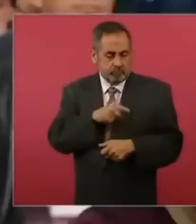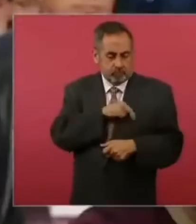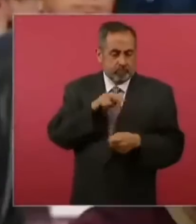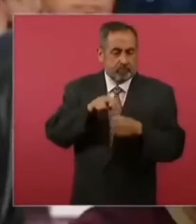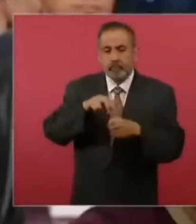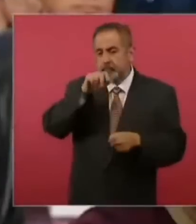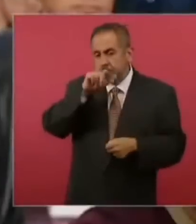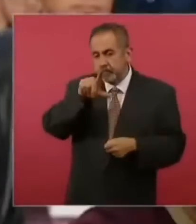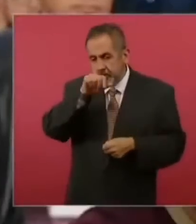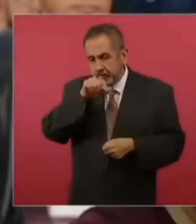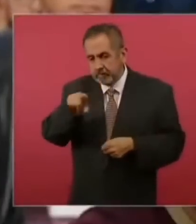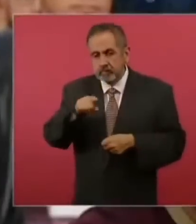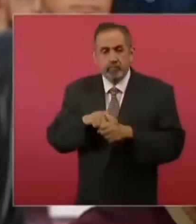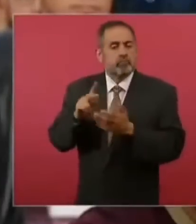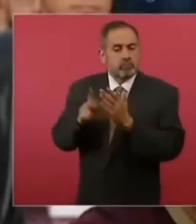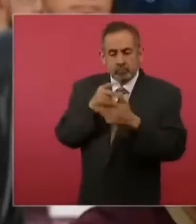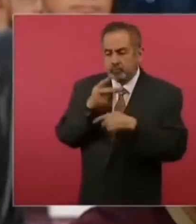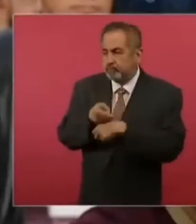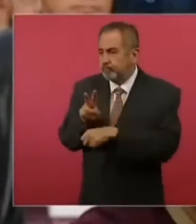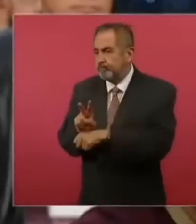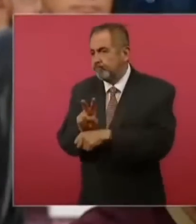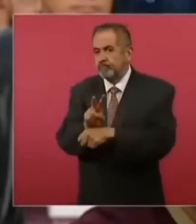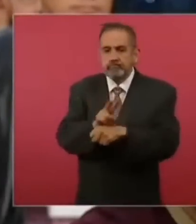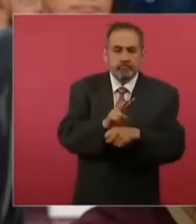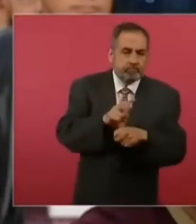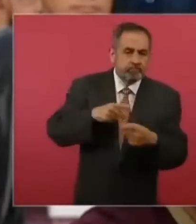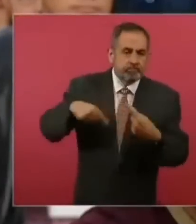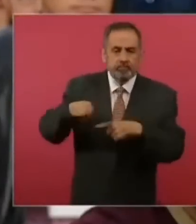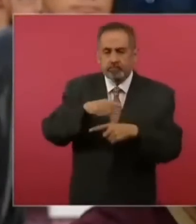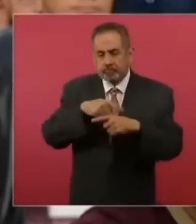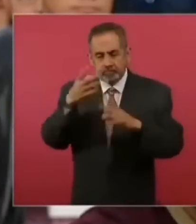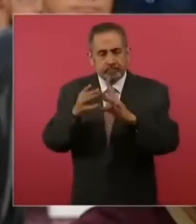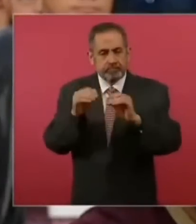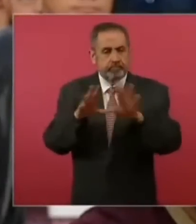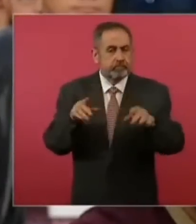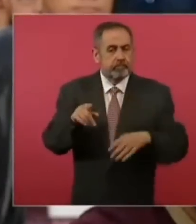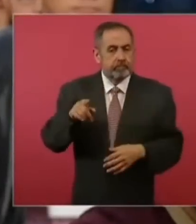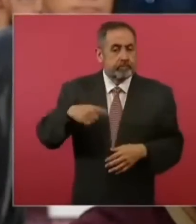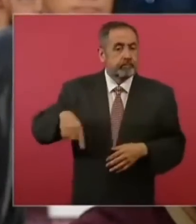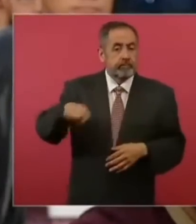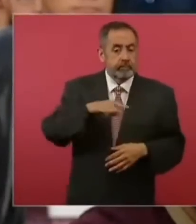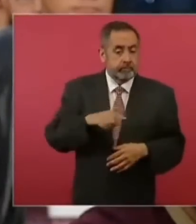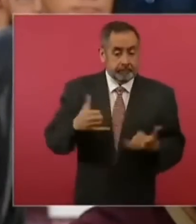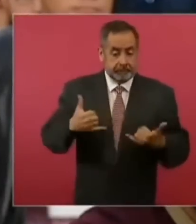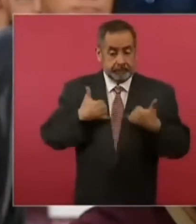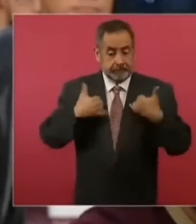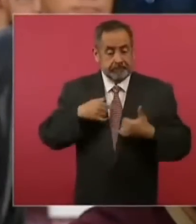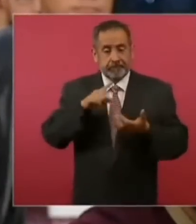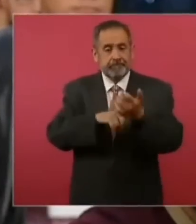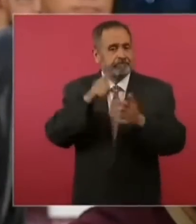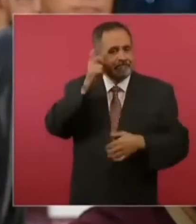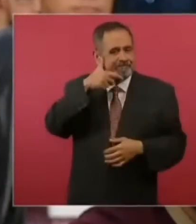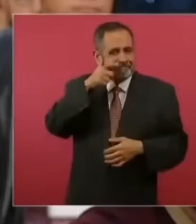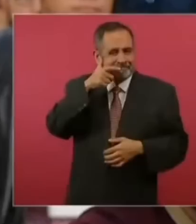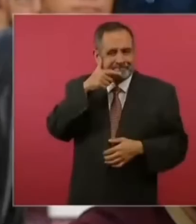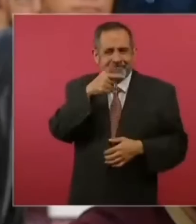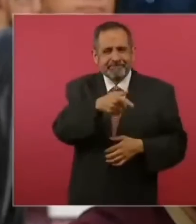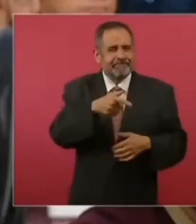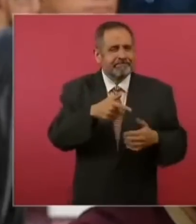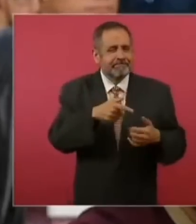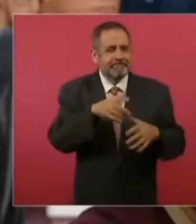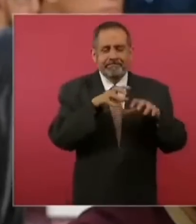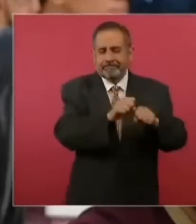Jalisco y solamente para aclaración, los jóvenes del call center, su único